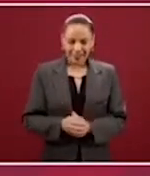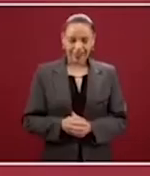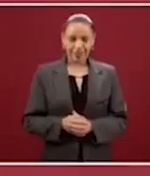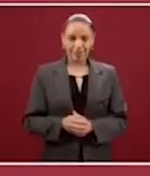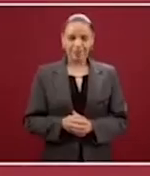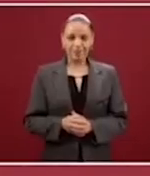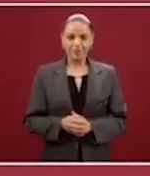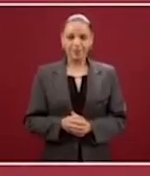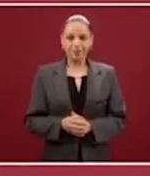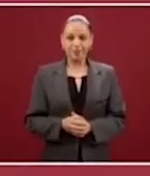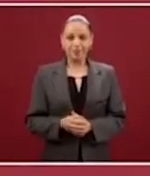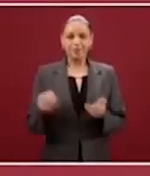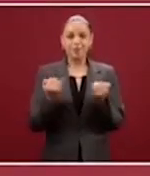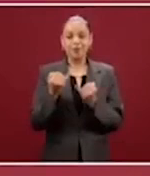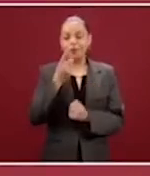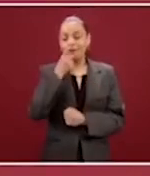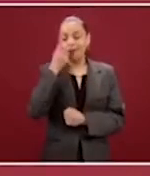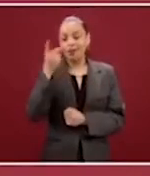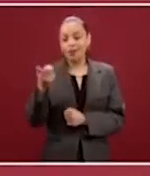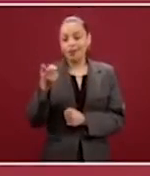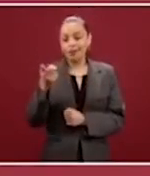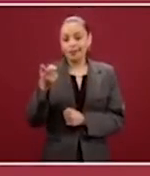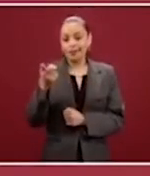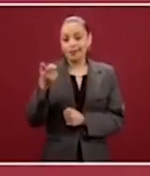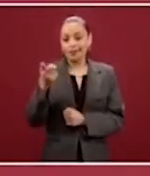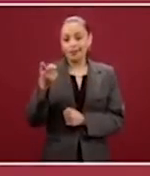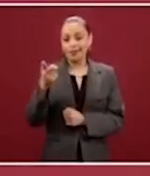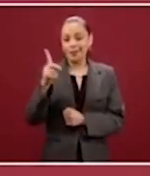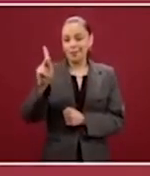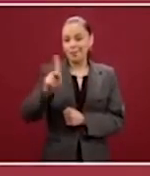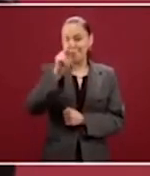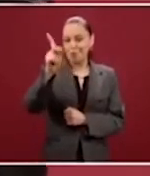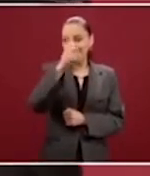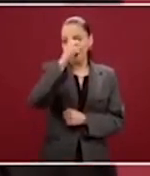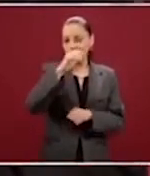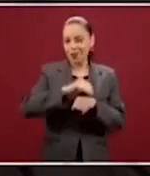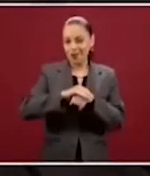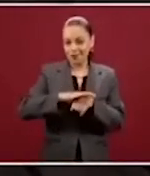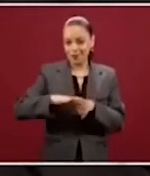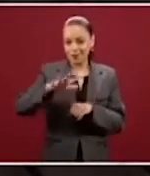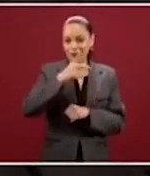en mi pueblo, me decía un amigo, oye, Chuy,